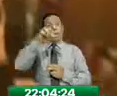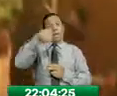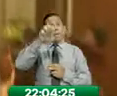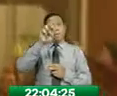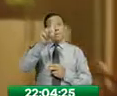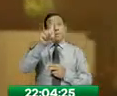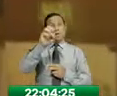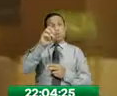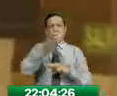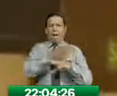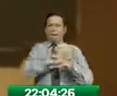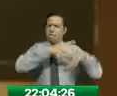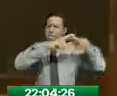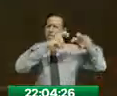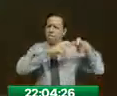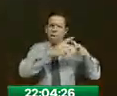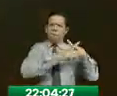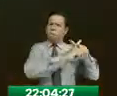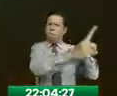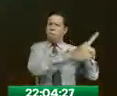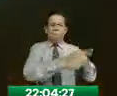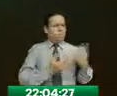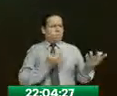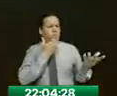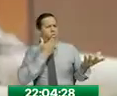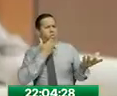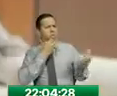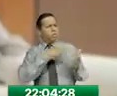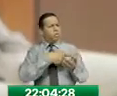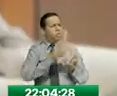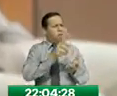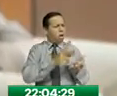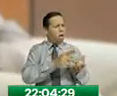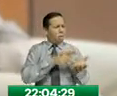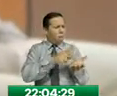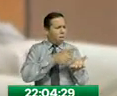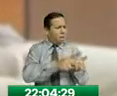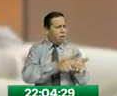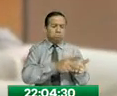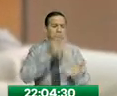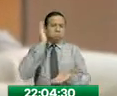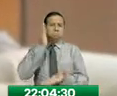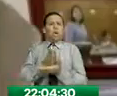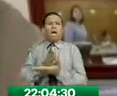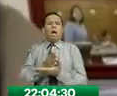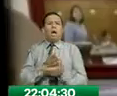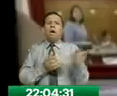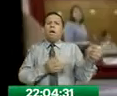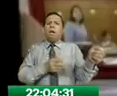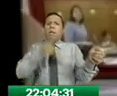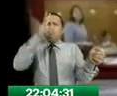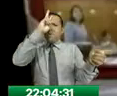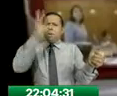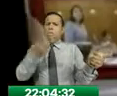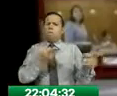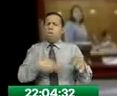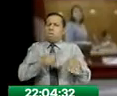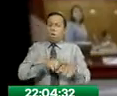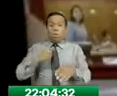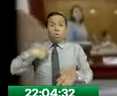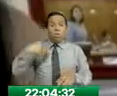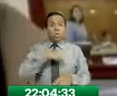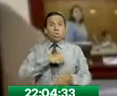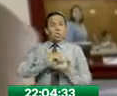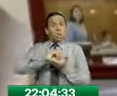asegura debe haber una sanción política contra el asambleísta, señalado por presunta corrupción. Nosotros como asamblea no podemos